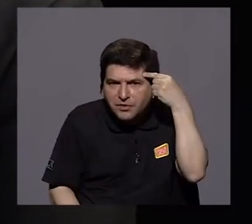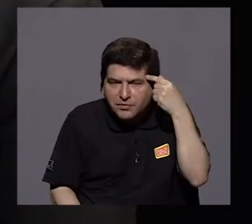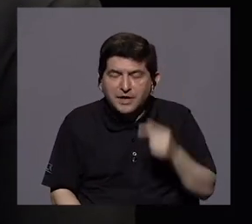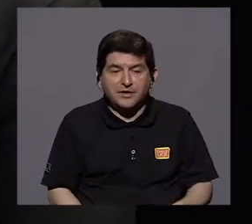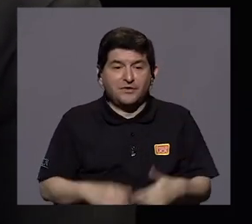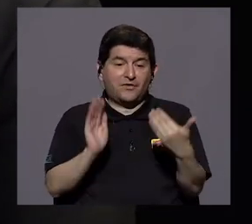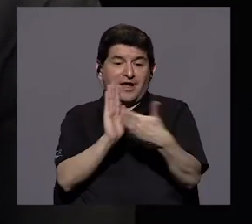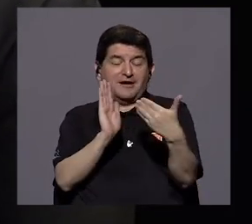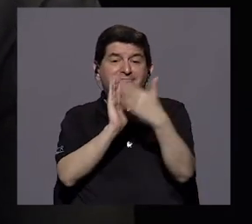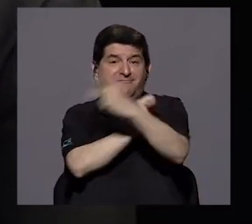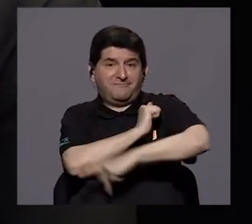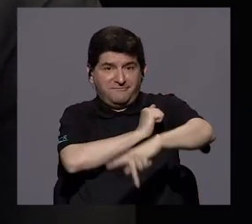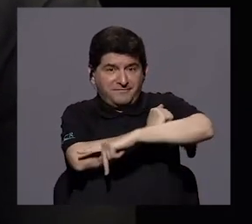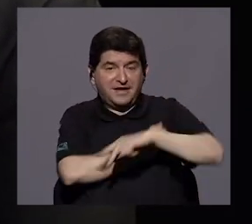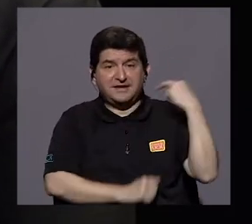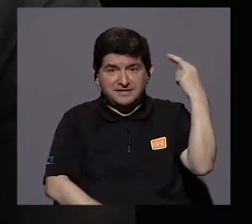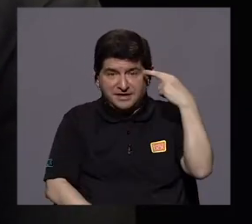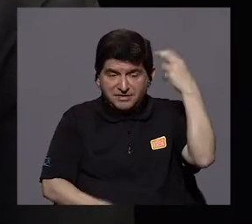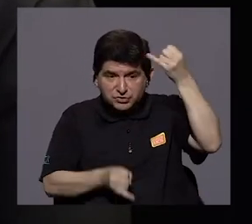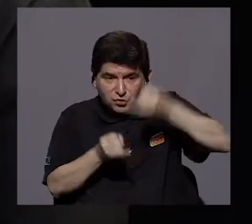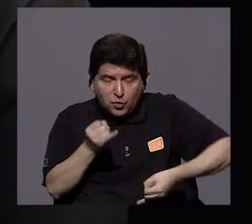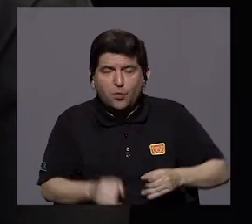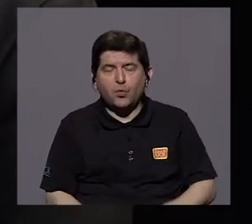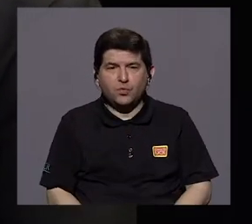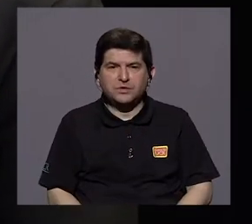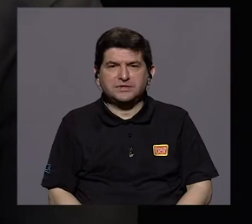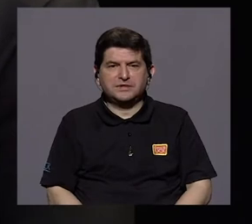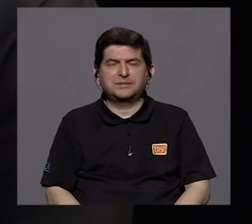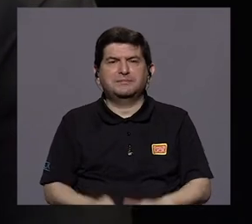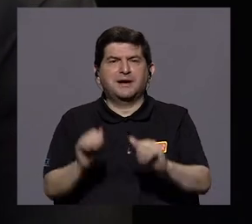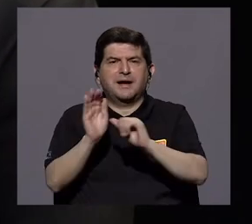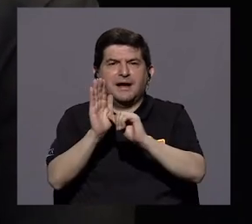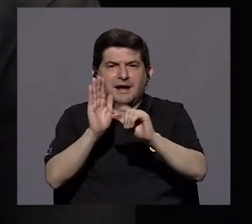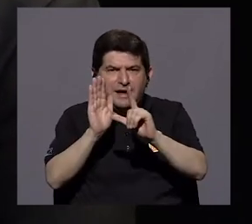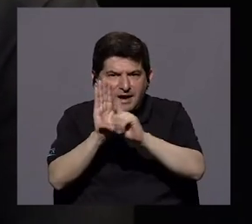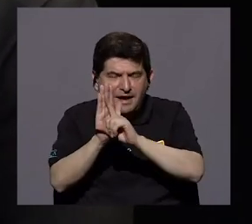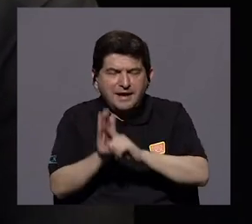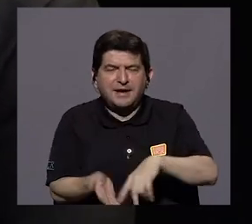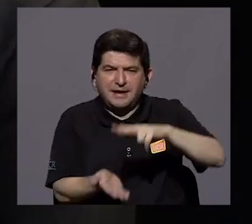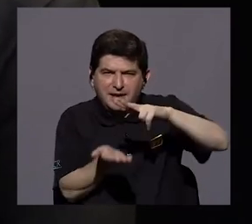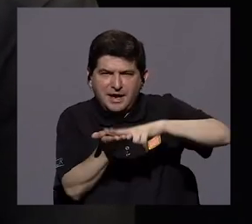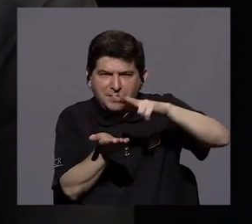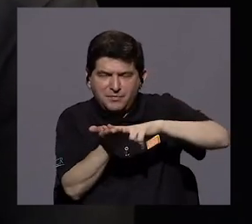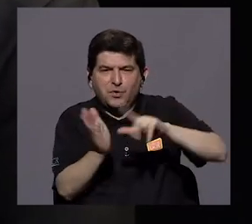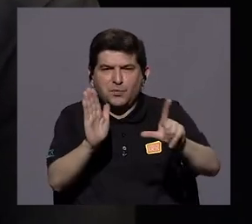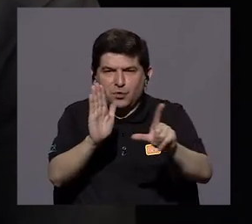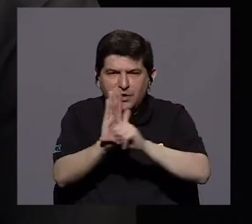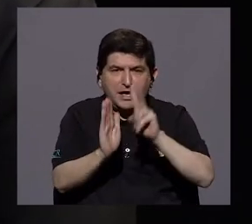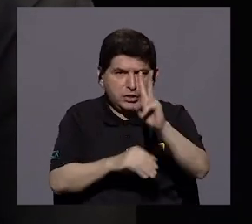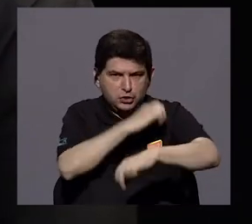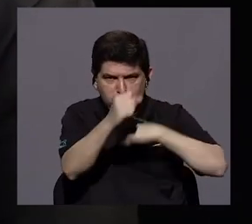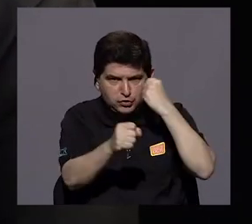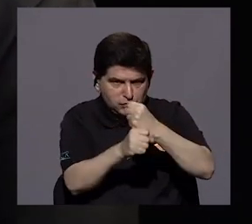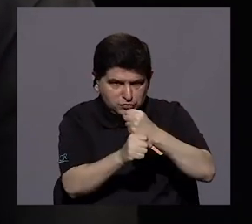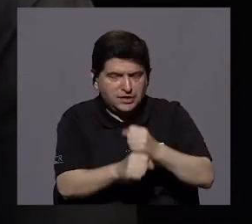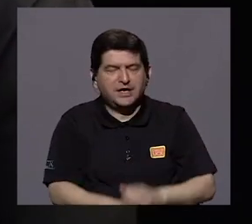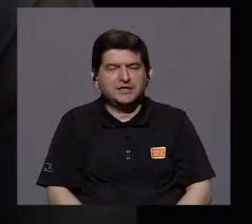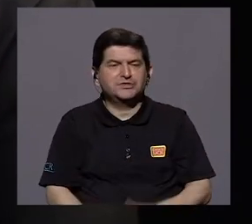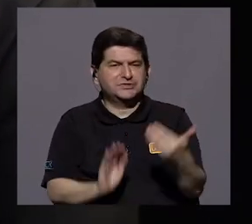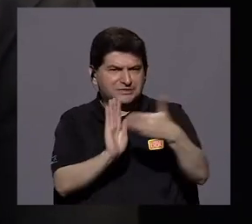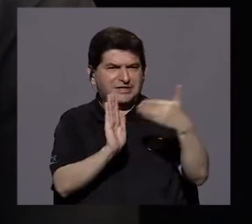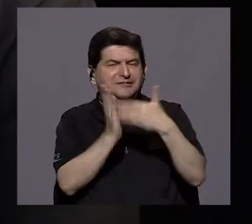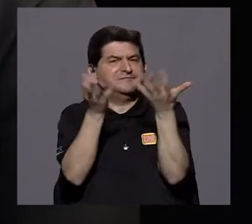y que... con ocasión de la última legislación que en materia fiscal fue aprobada hace cuestión de 2 años, sí, hubo